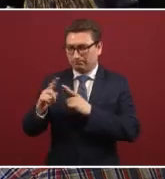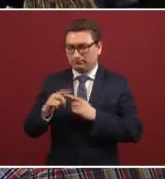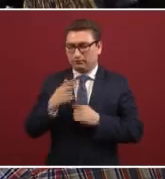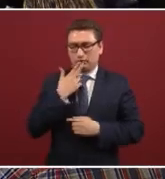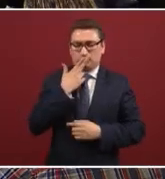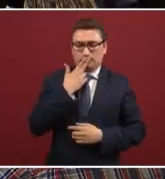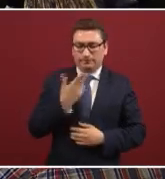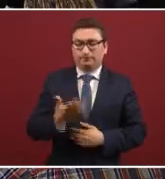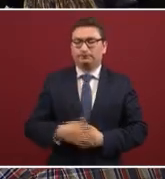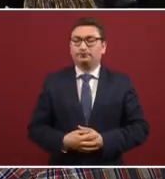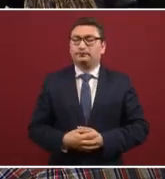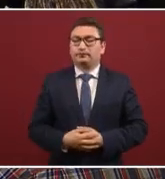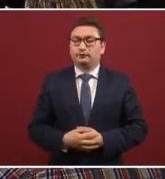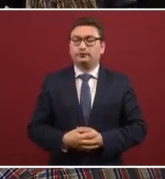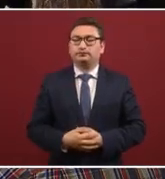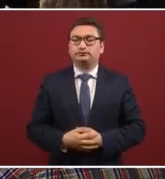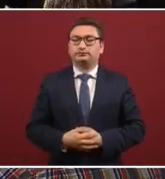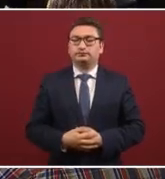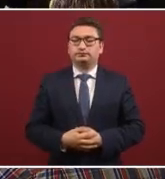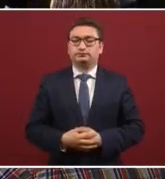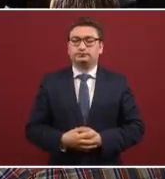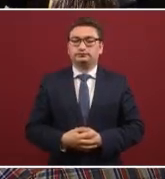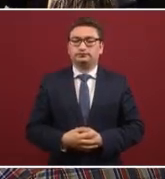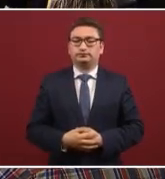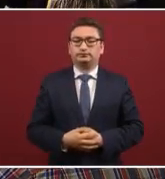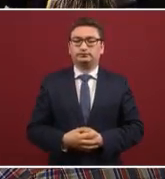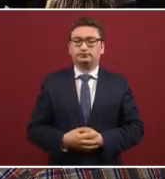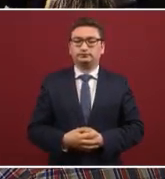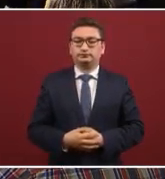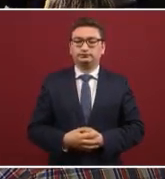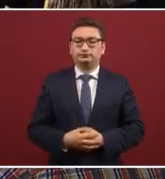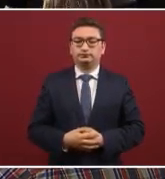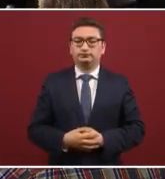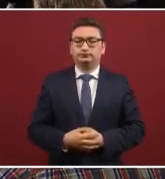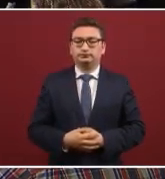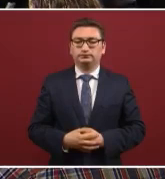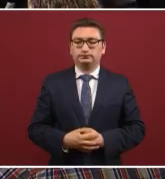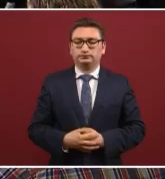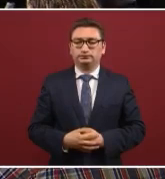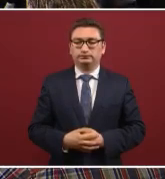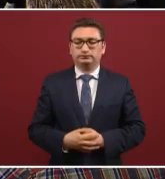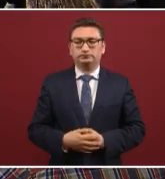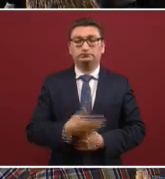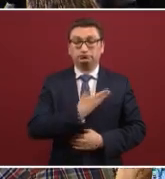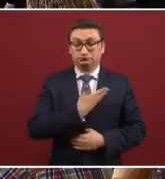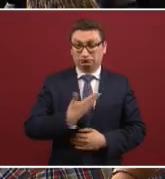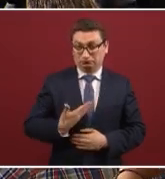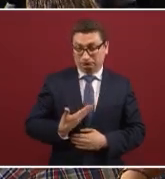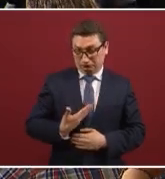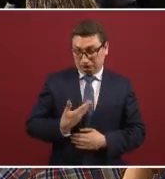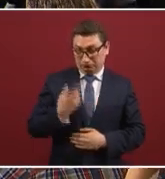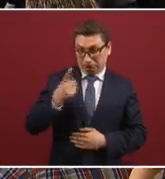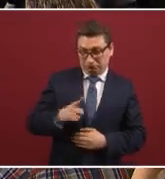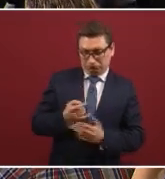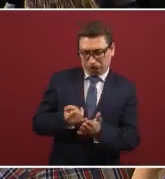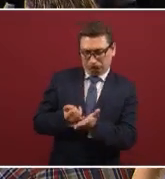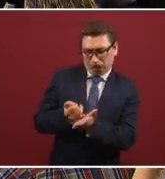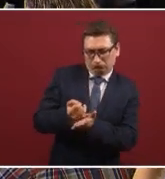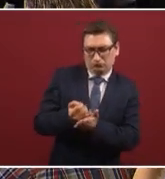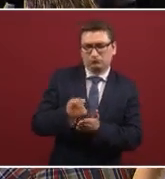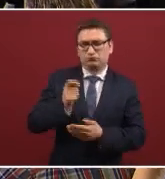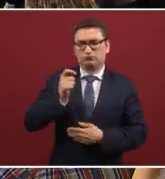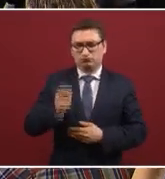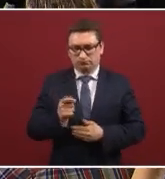toma la decisión, como aquí ya se informó por parte del titular del Ejecutivo, de iniciar el proceso